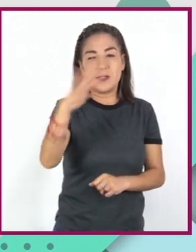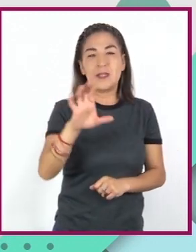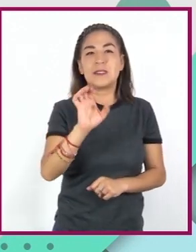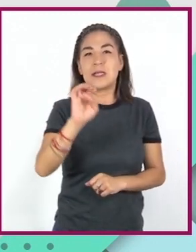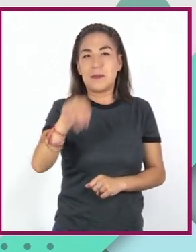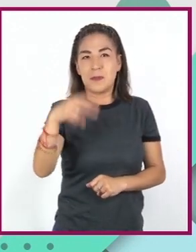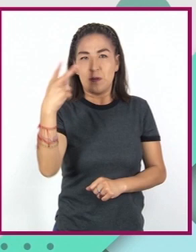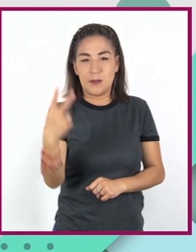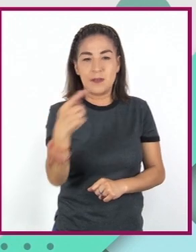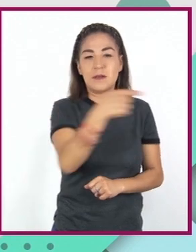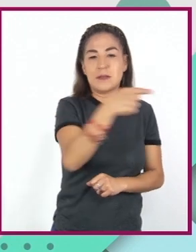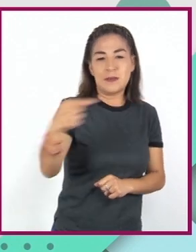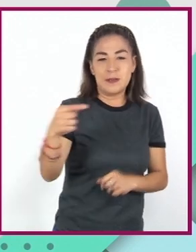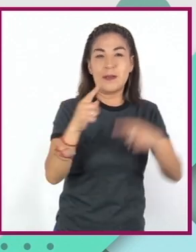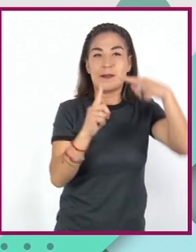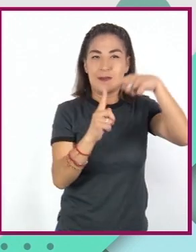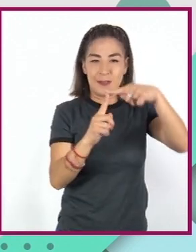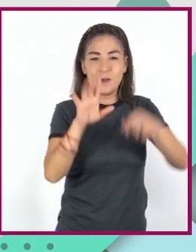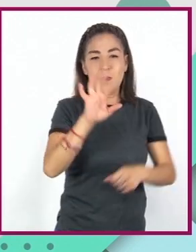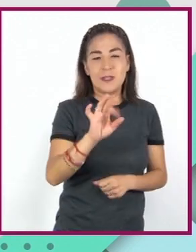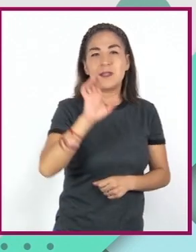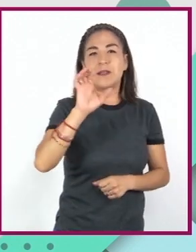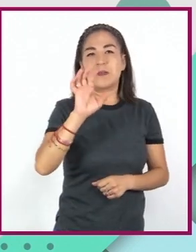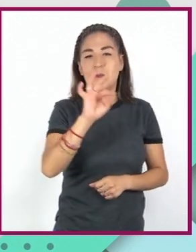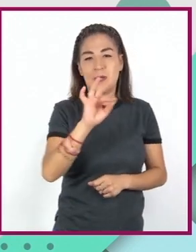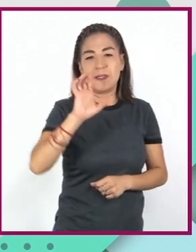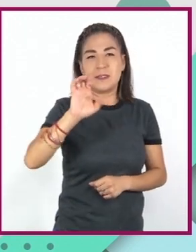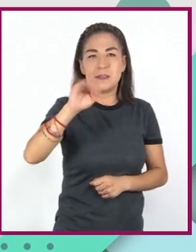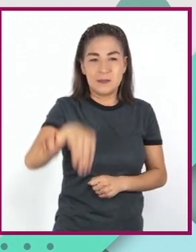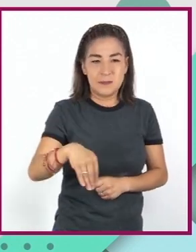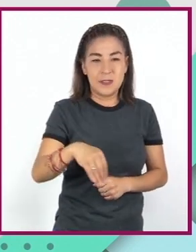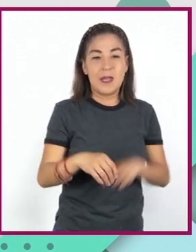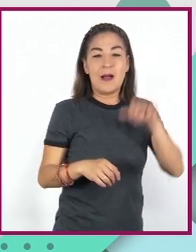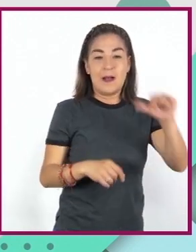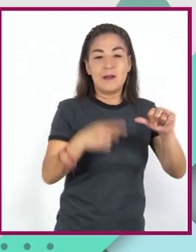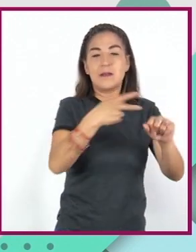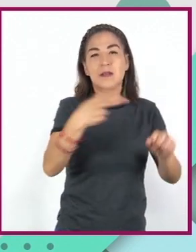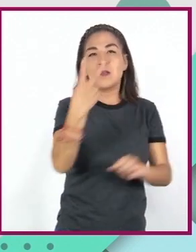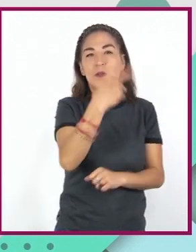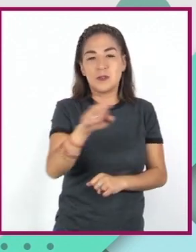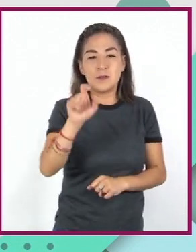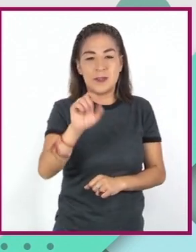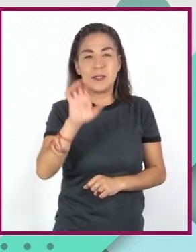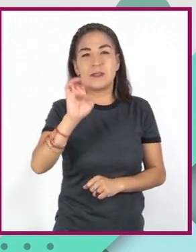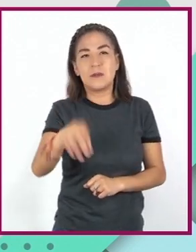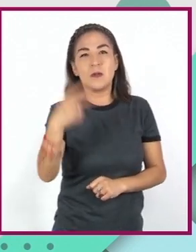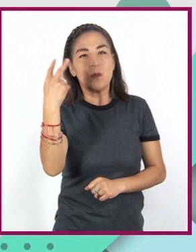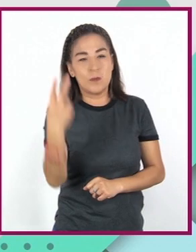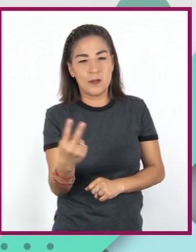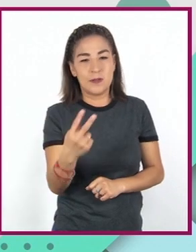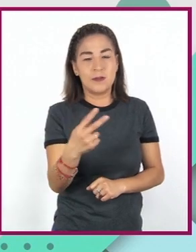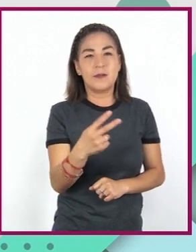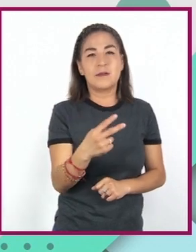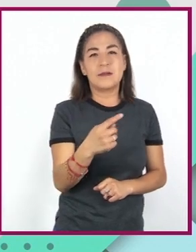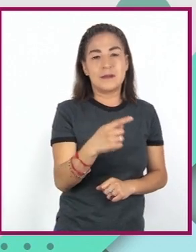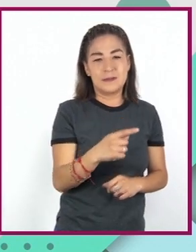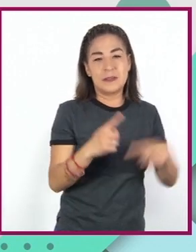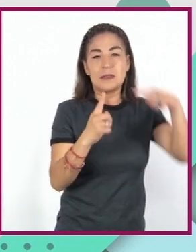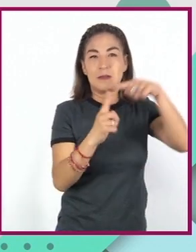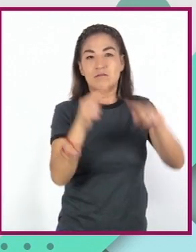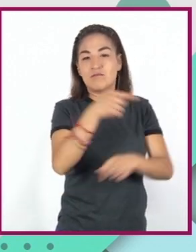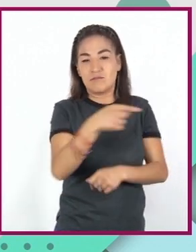cuadrados entre 40 centímetros. Apotema es igual a 220 centímetros cuadrados entre